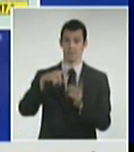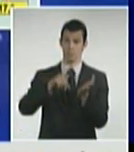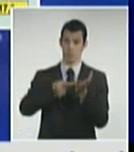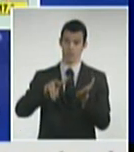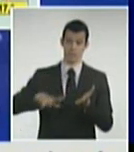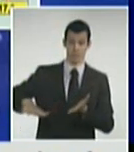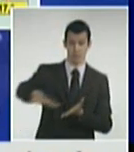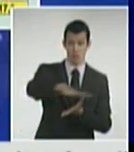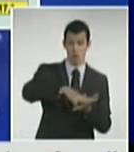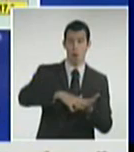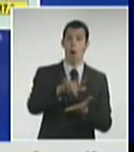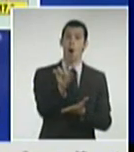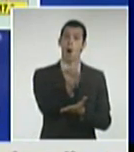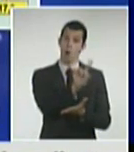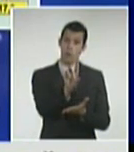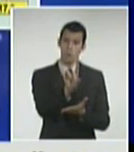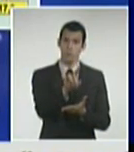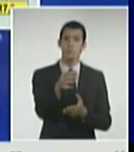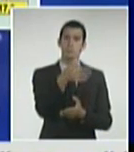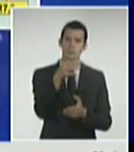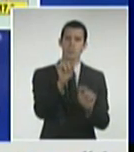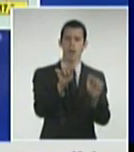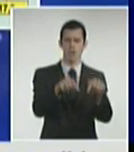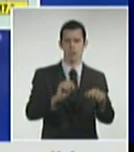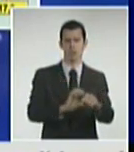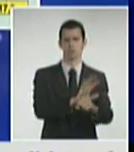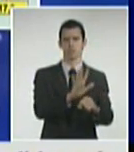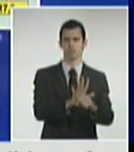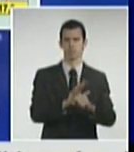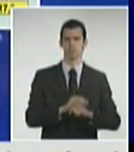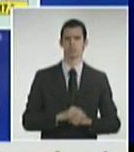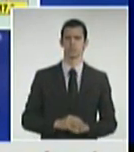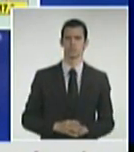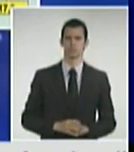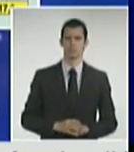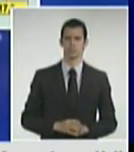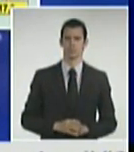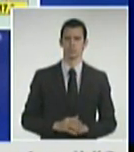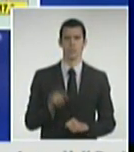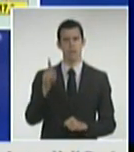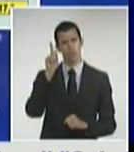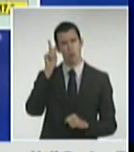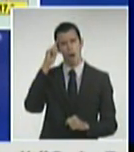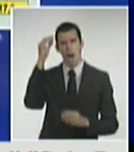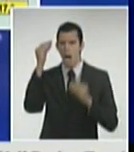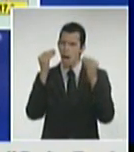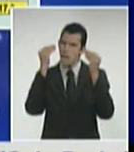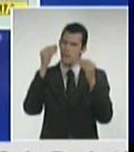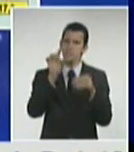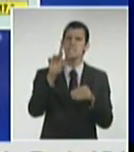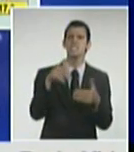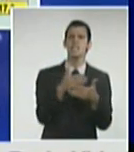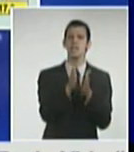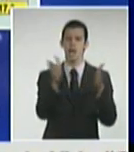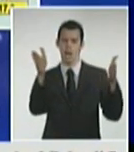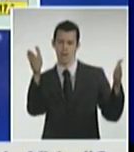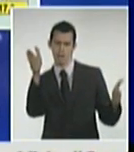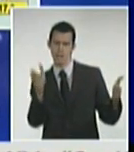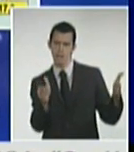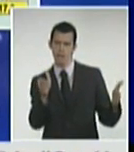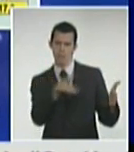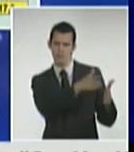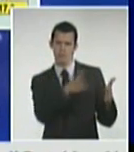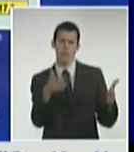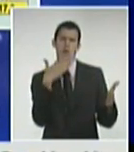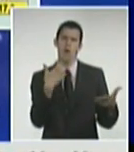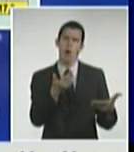mayor incidencia en Cuba en los últimos 15 días, y de mayor a menor, de mayor incidencia a menor